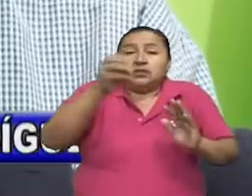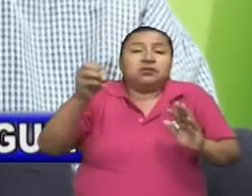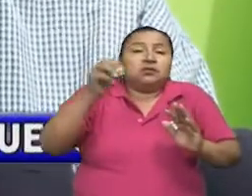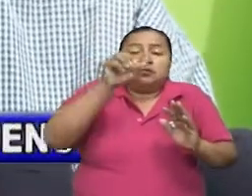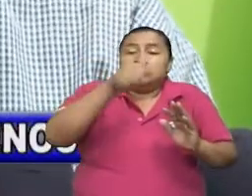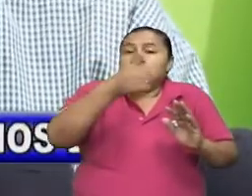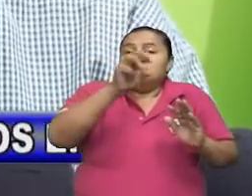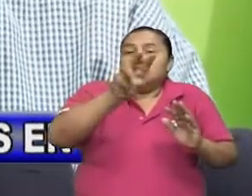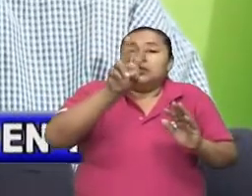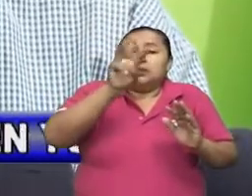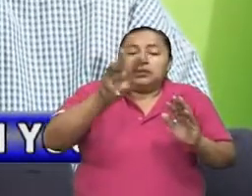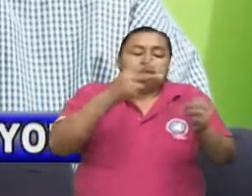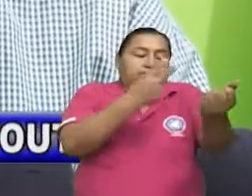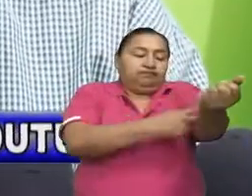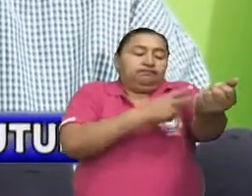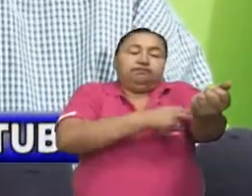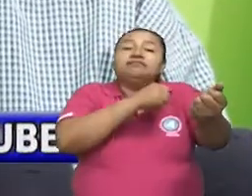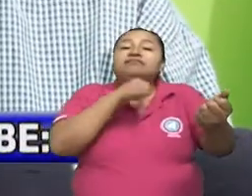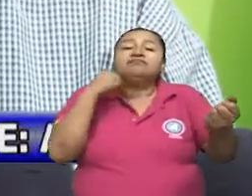7.623 pruebas de VIH.